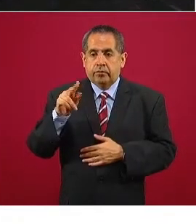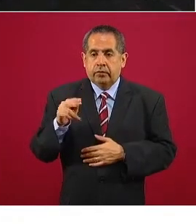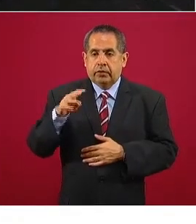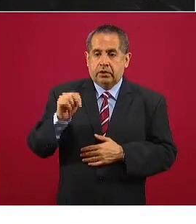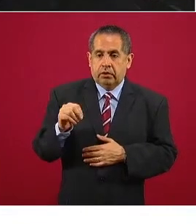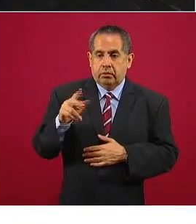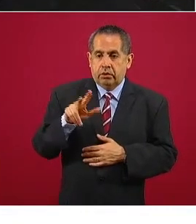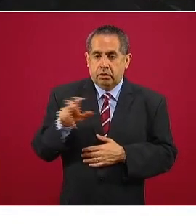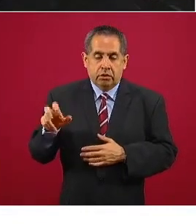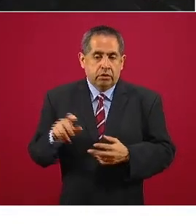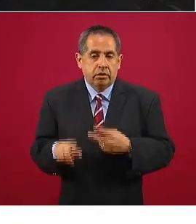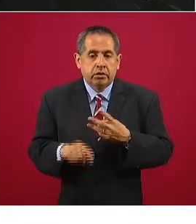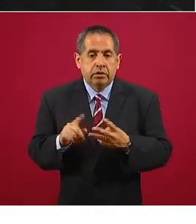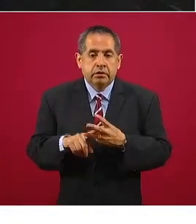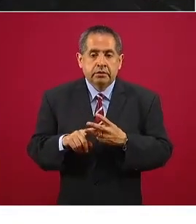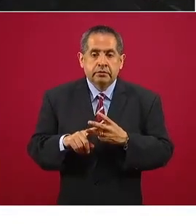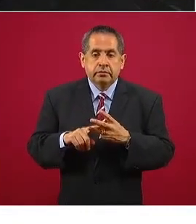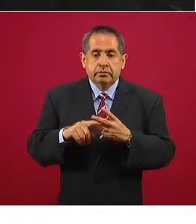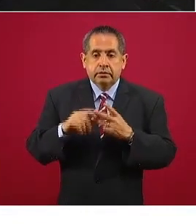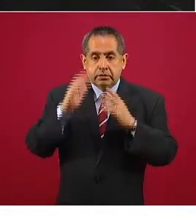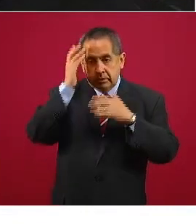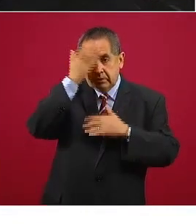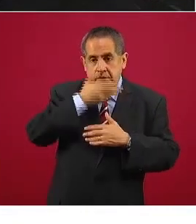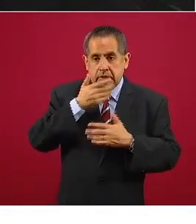1,499,800, caretas protectoras